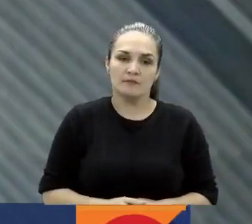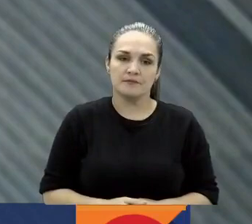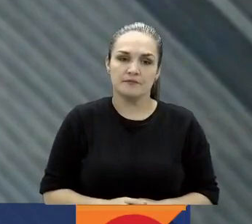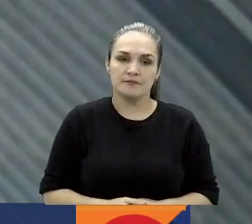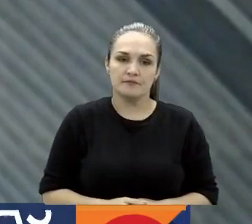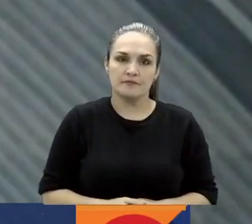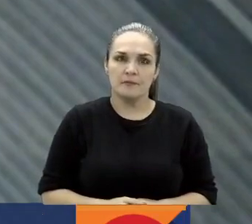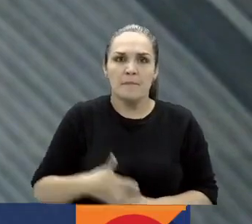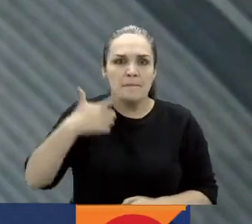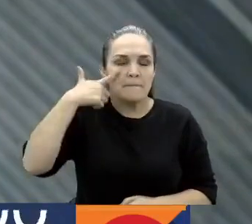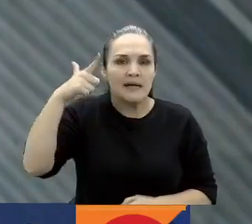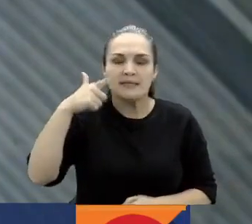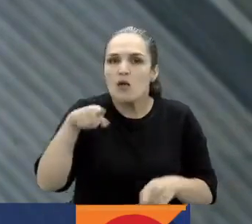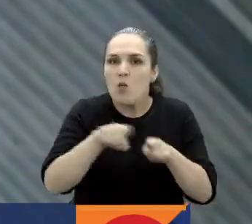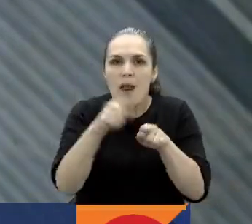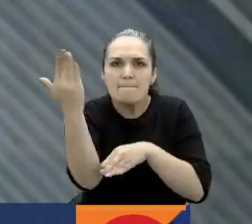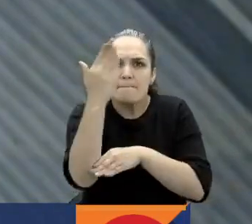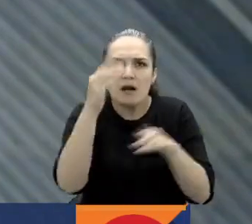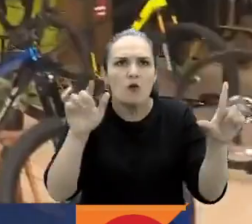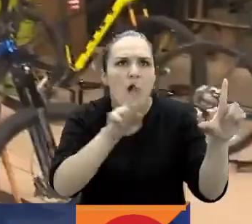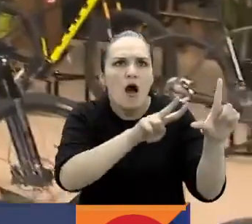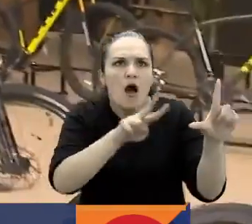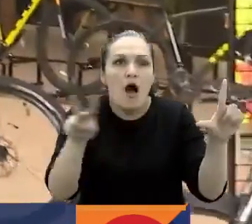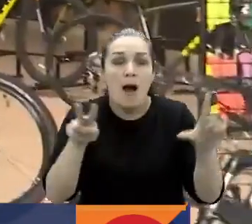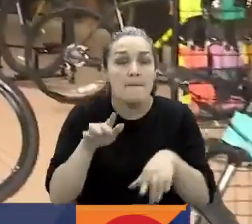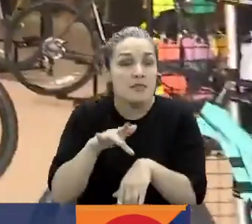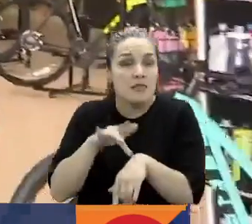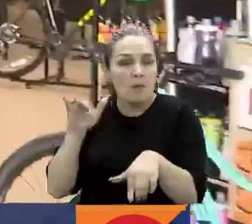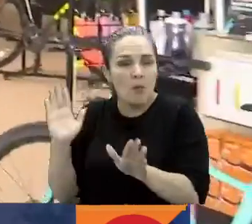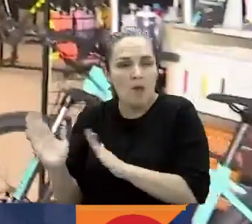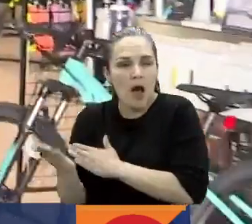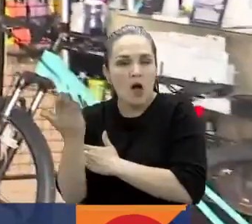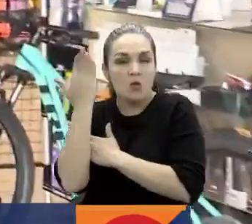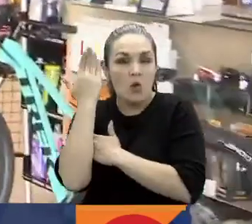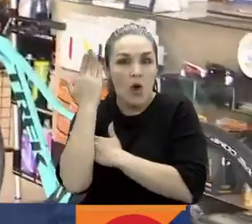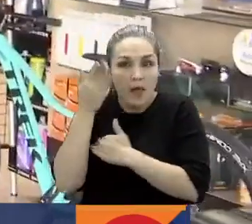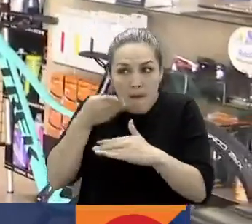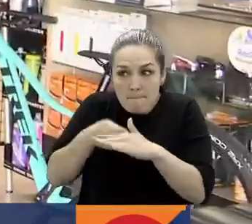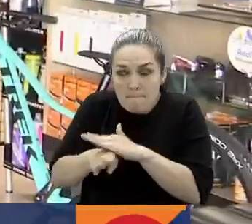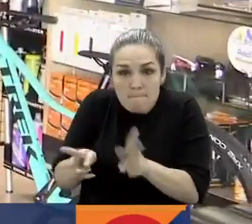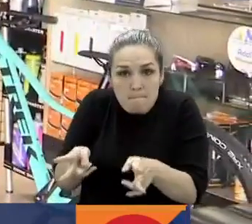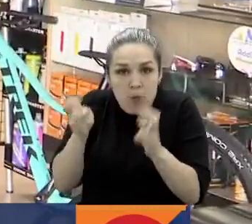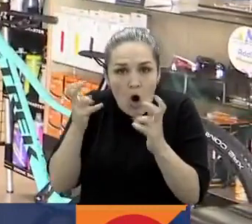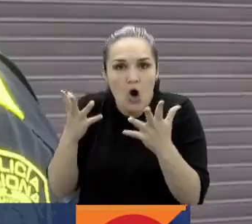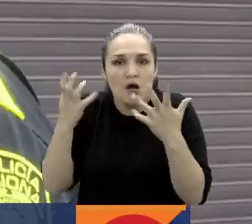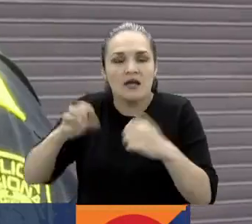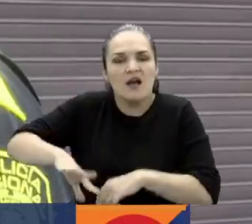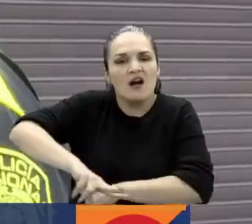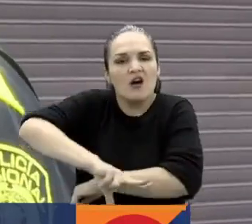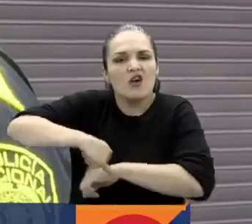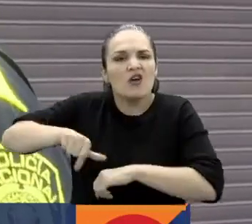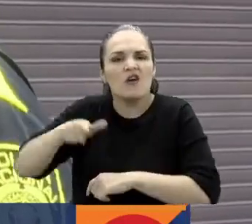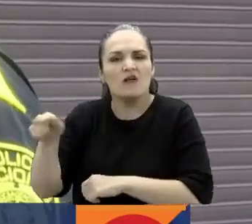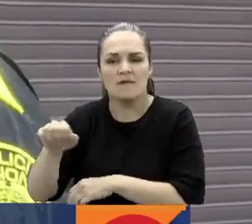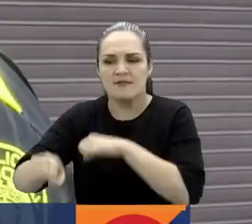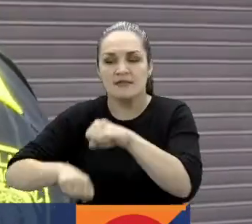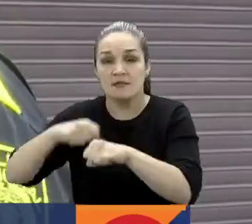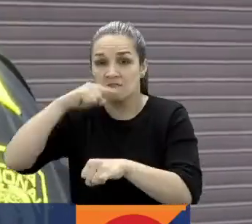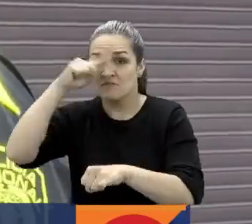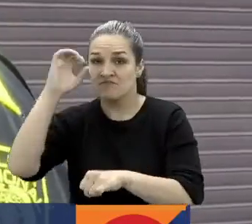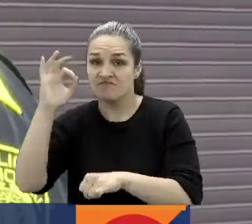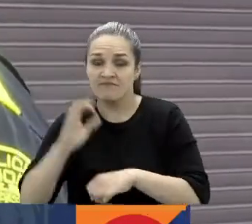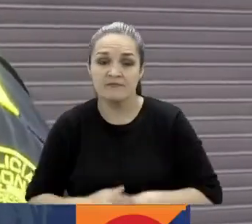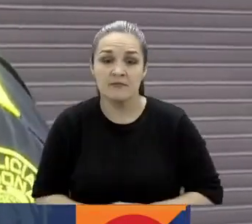Persecución de película, un grupo de delincuencial madrugó a robar bicicletas de alta gama de estos almacenes. Una persona está esgrimiendo un arma de fuego, el